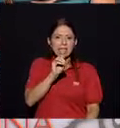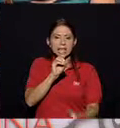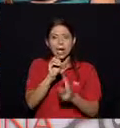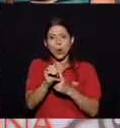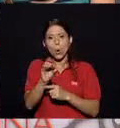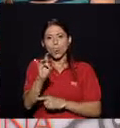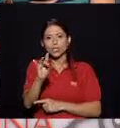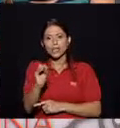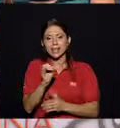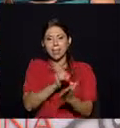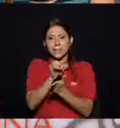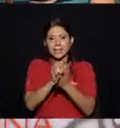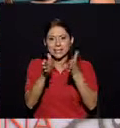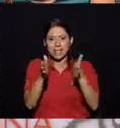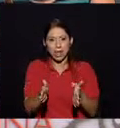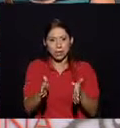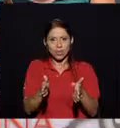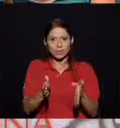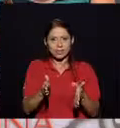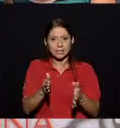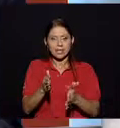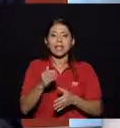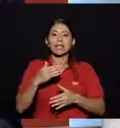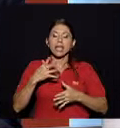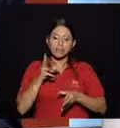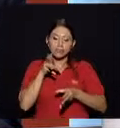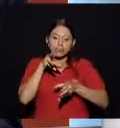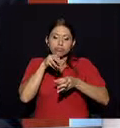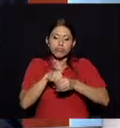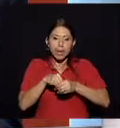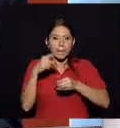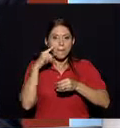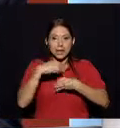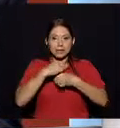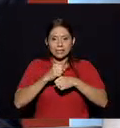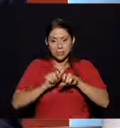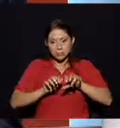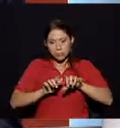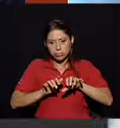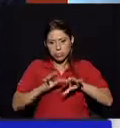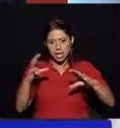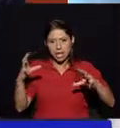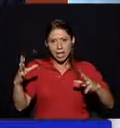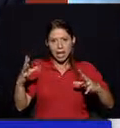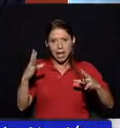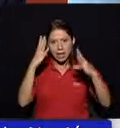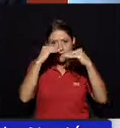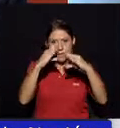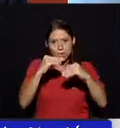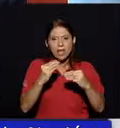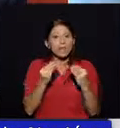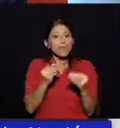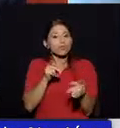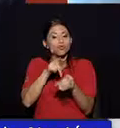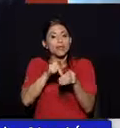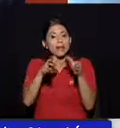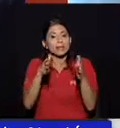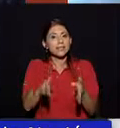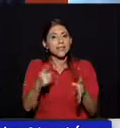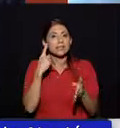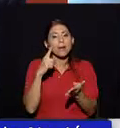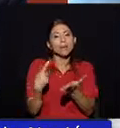80 investigadores forman parte todos los años de cada informe y hay muchos participantes en la discusión de cada uno de